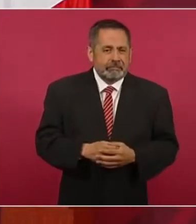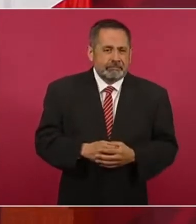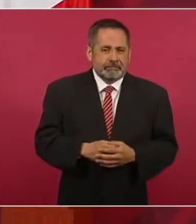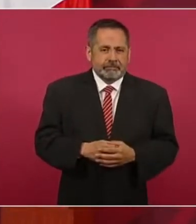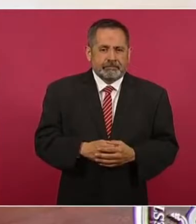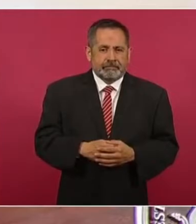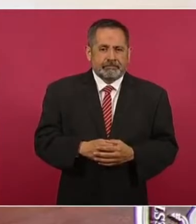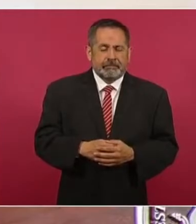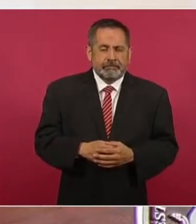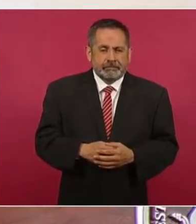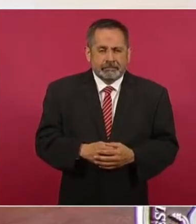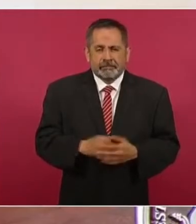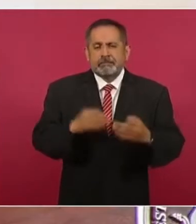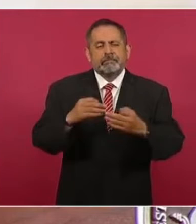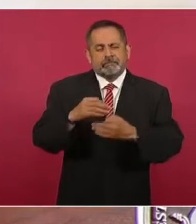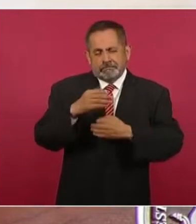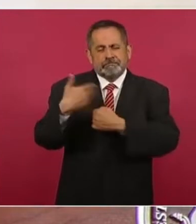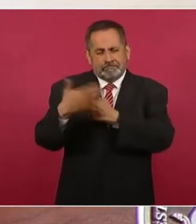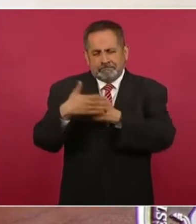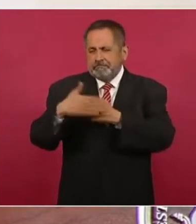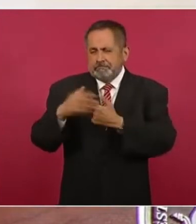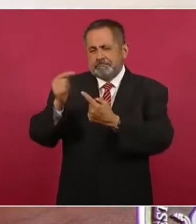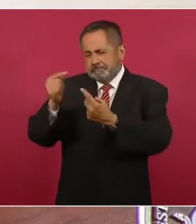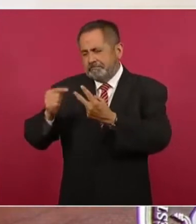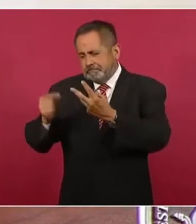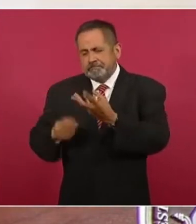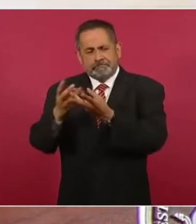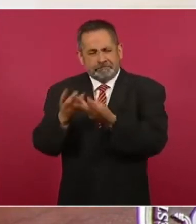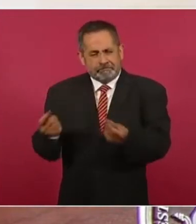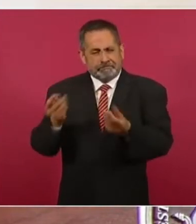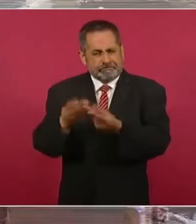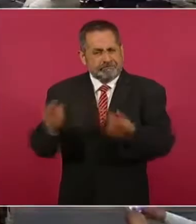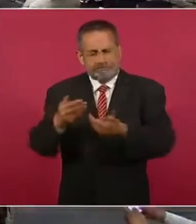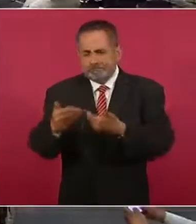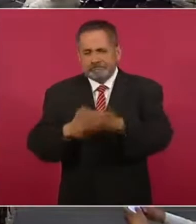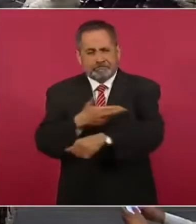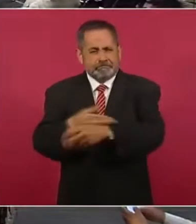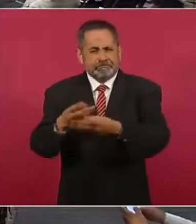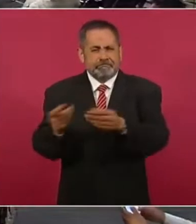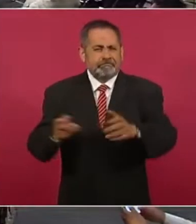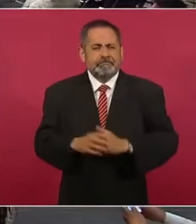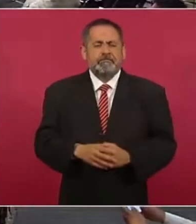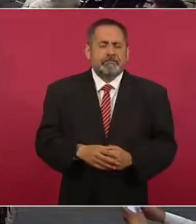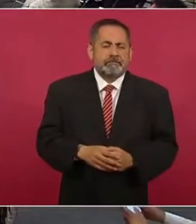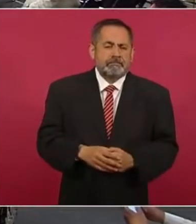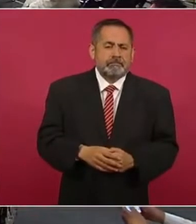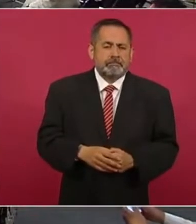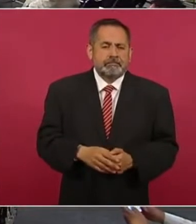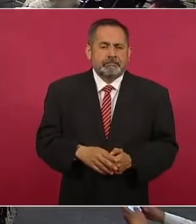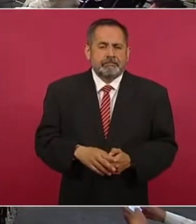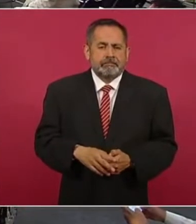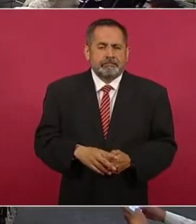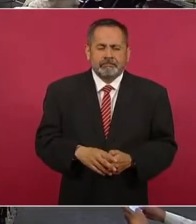y pues todo lo vamos a ir resolviendo. Capacitación a los operadores aéreos. No, son muy buenos